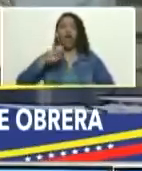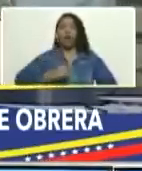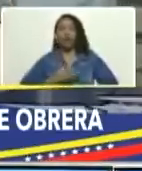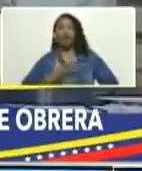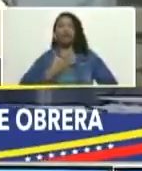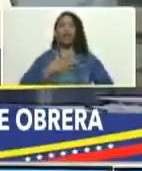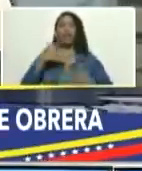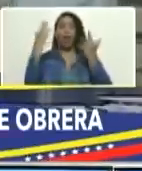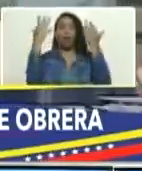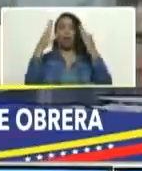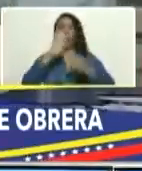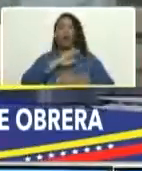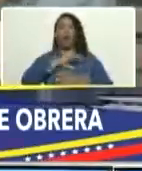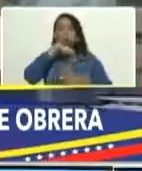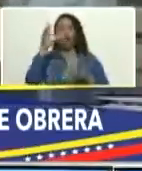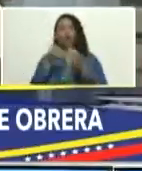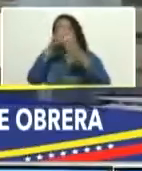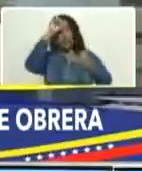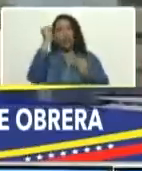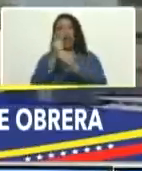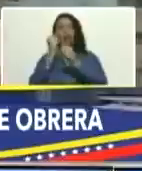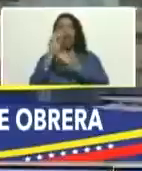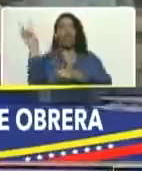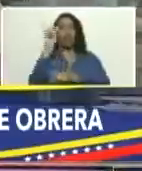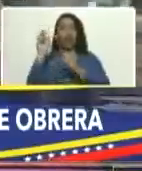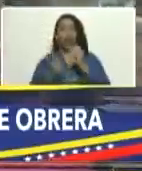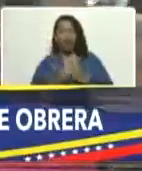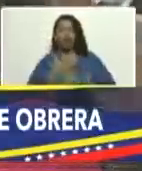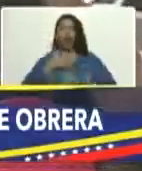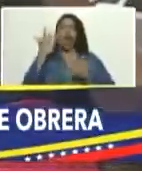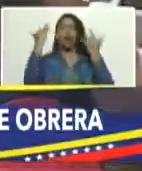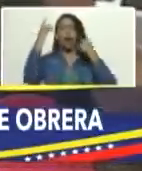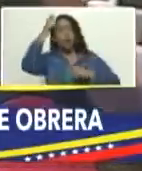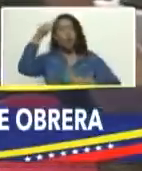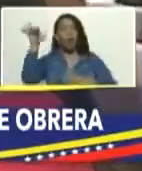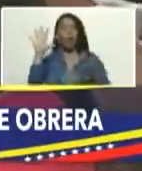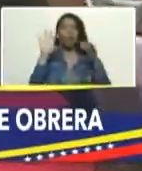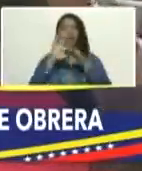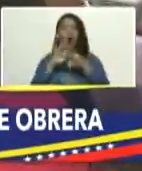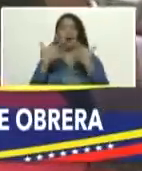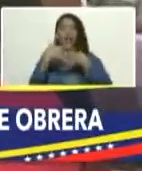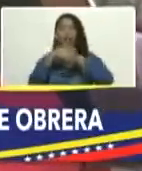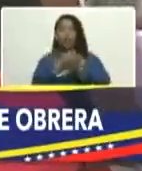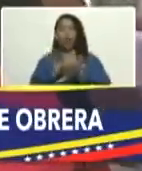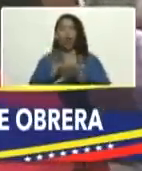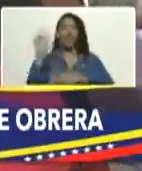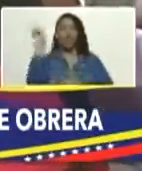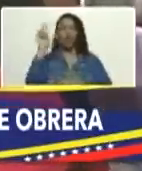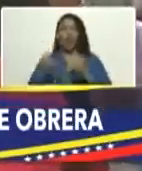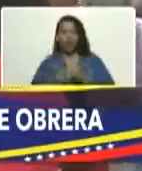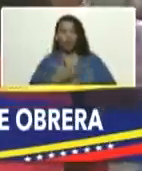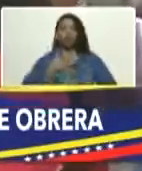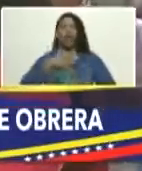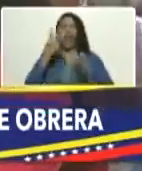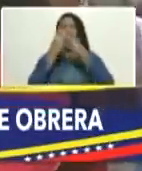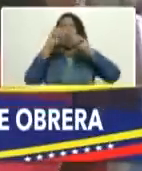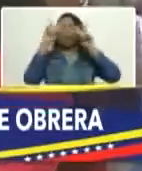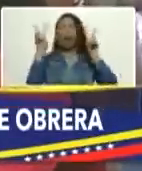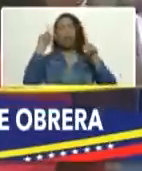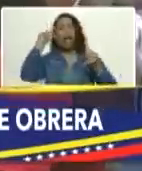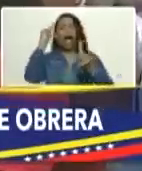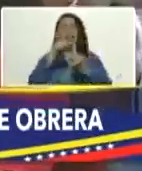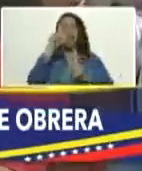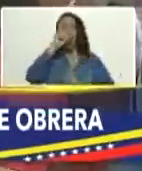de la mano de su clase obrera, Venezuela renace de la mano de un pueblo unido, Venezuela renace en paz hacia los